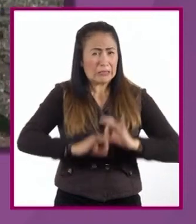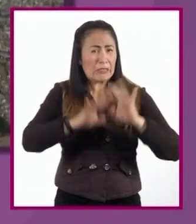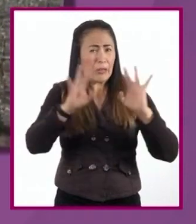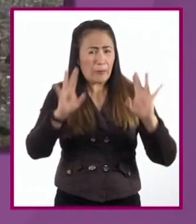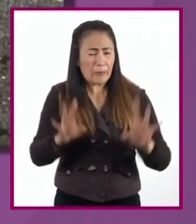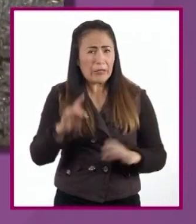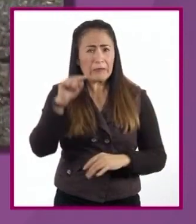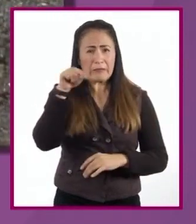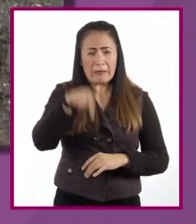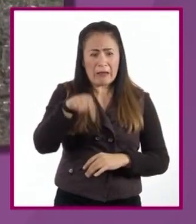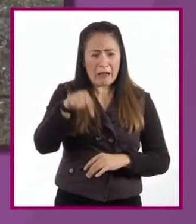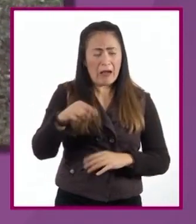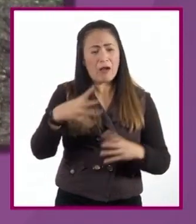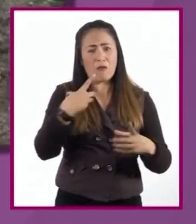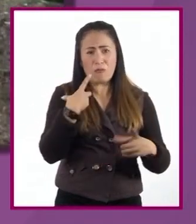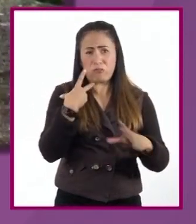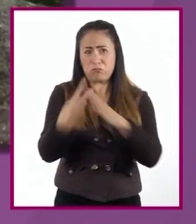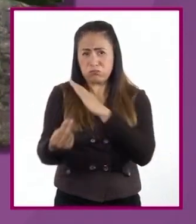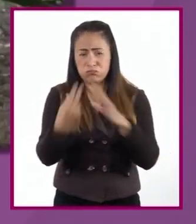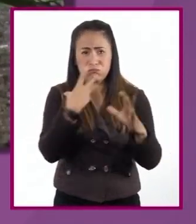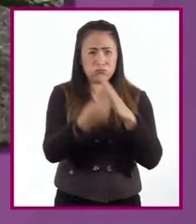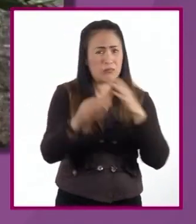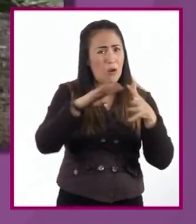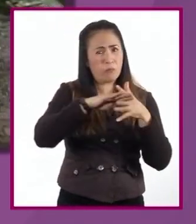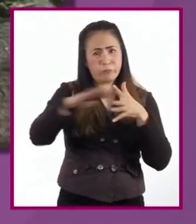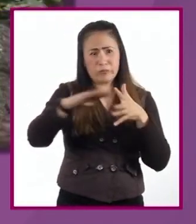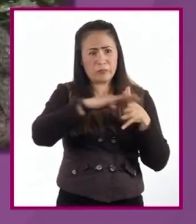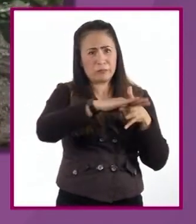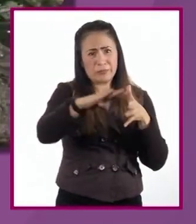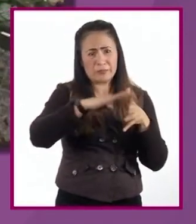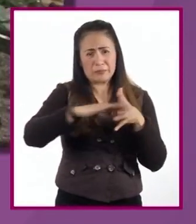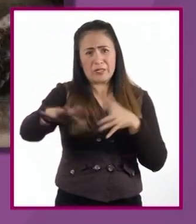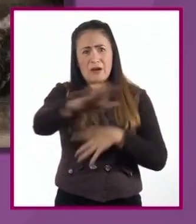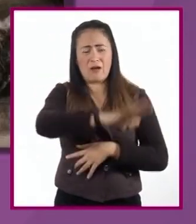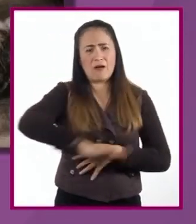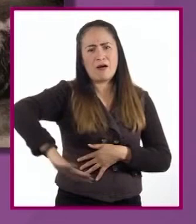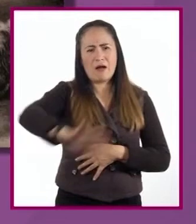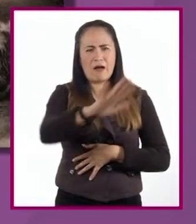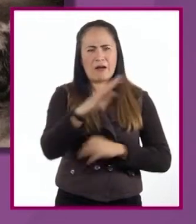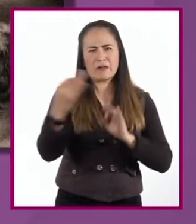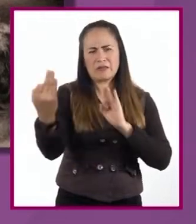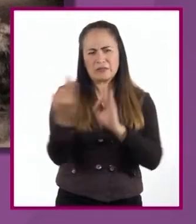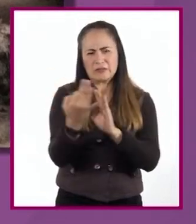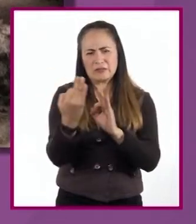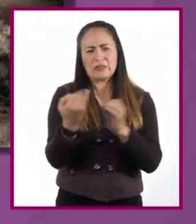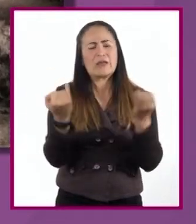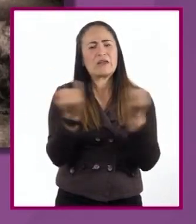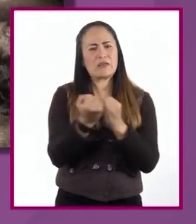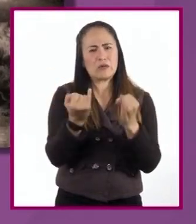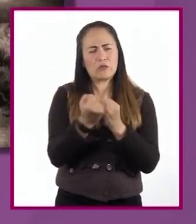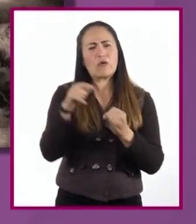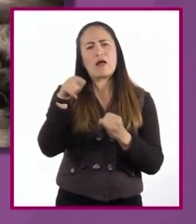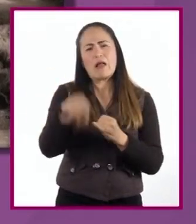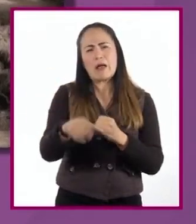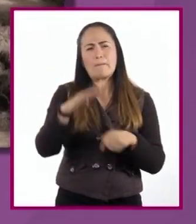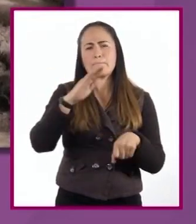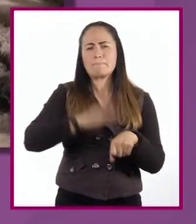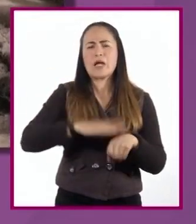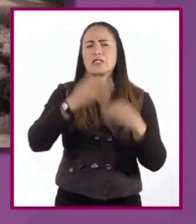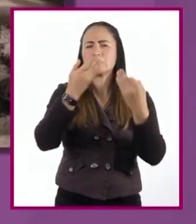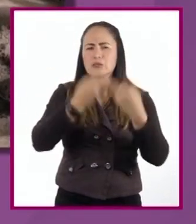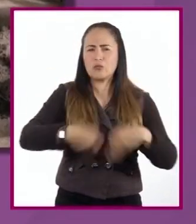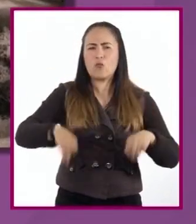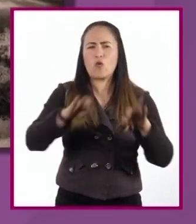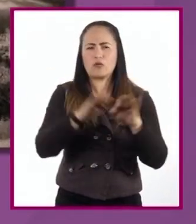dio una serie de migraciones y reacomodos poblacionales en la cuenca lacustre que culminaron con la consolidación del principal centro